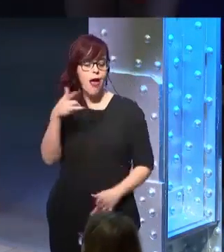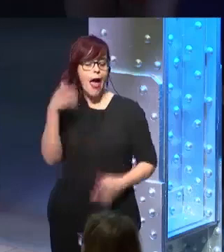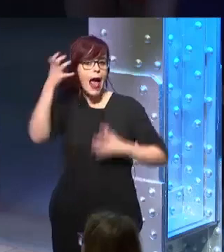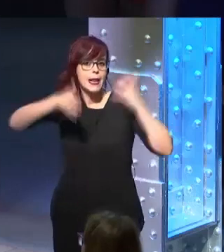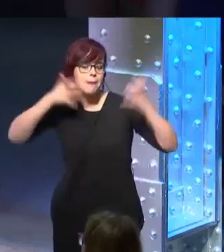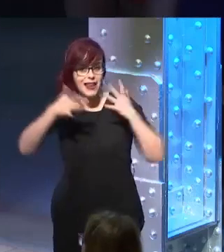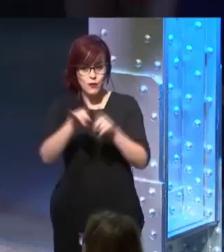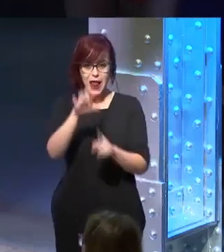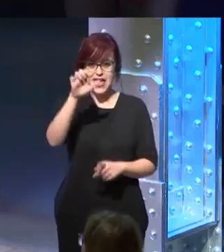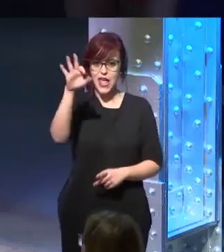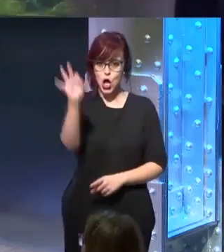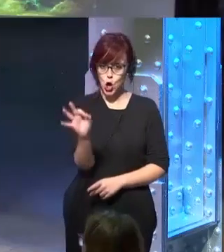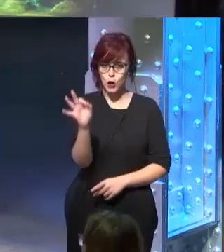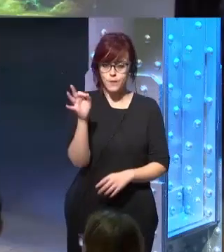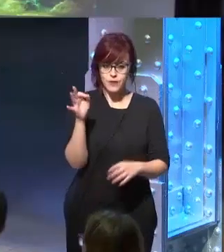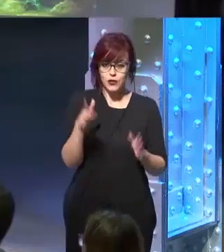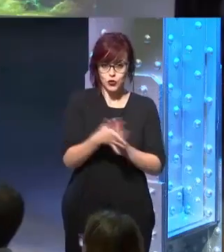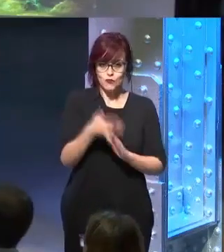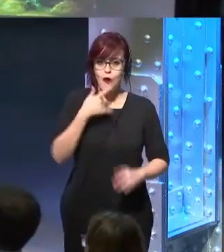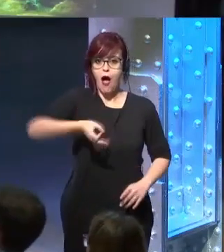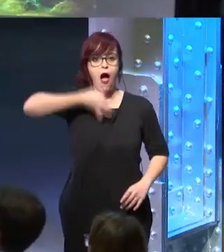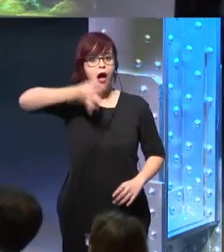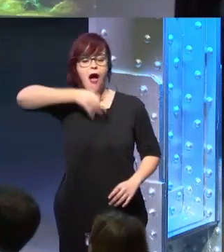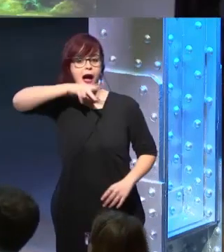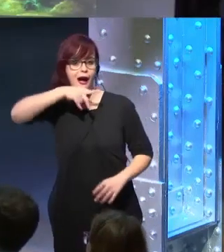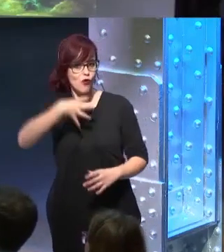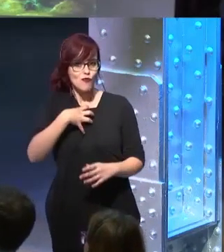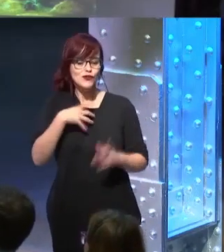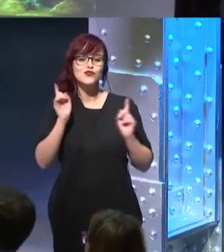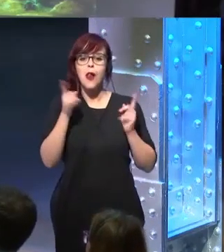es privada del discurso humano.